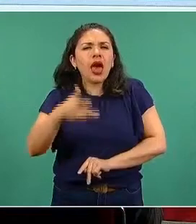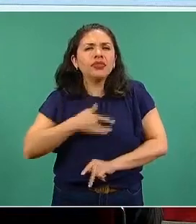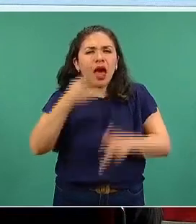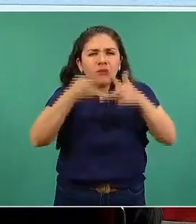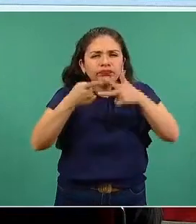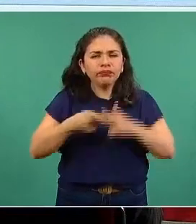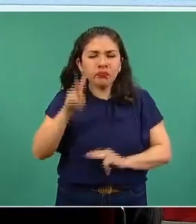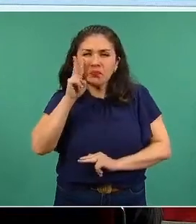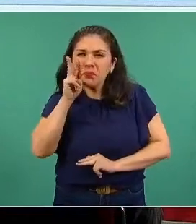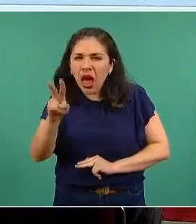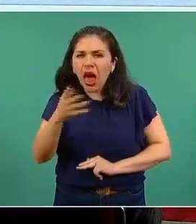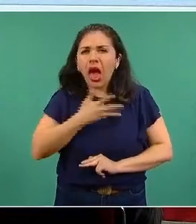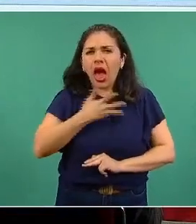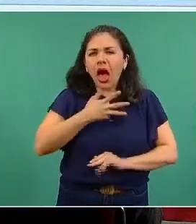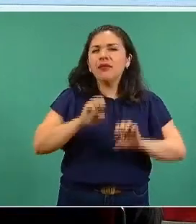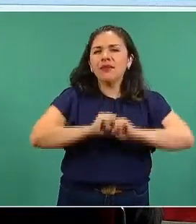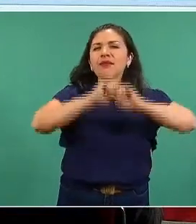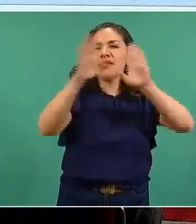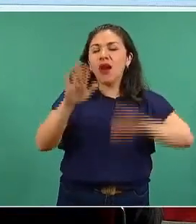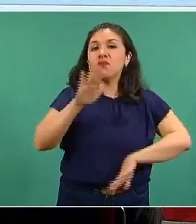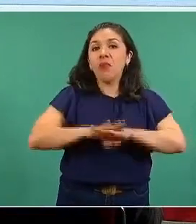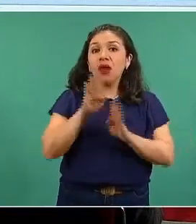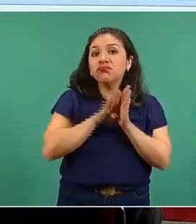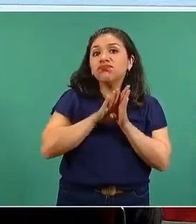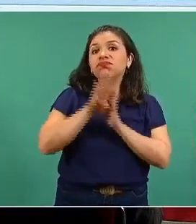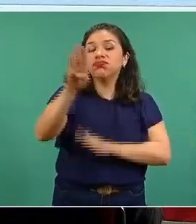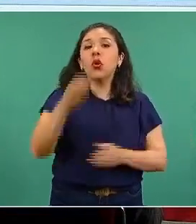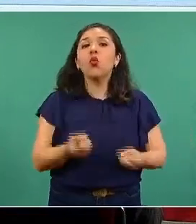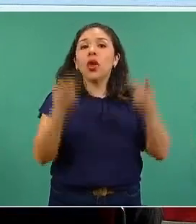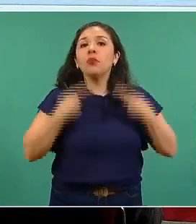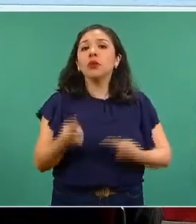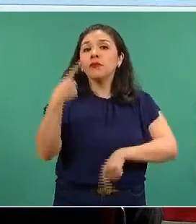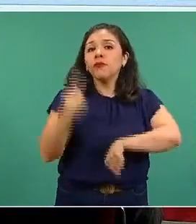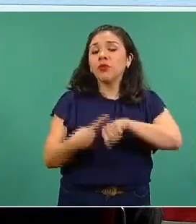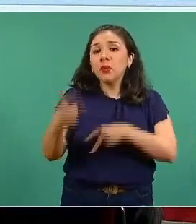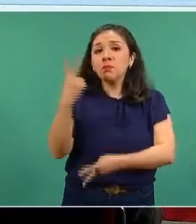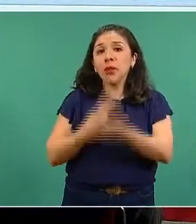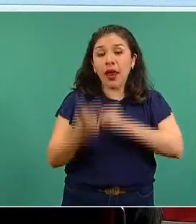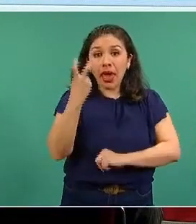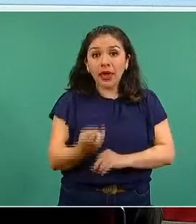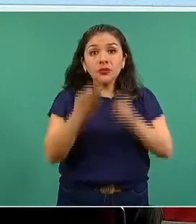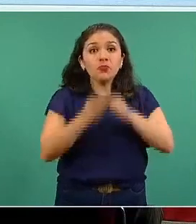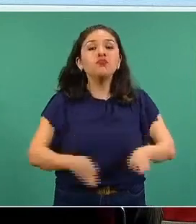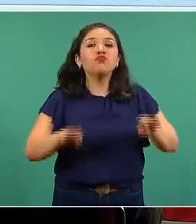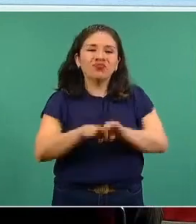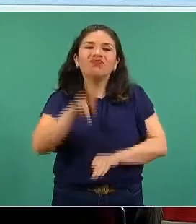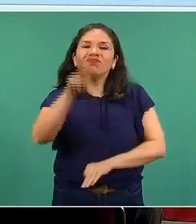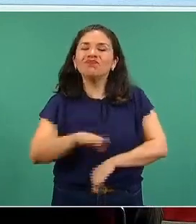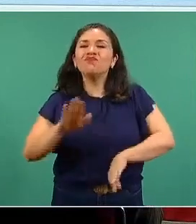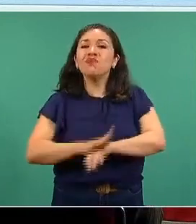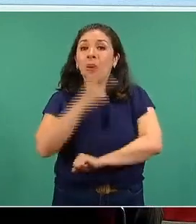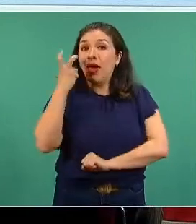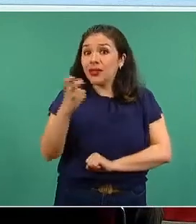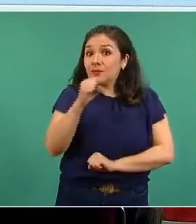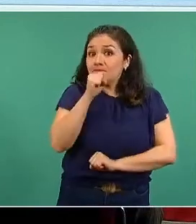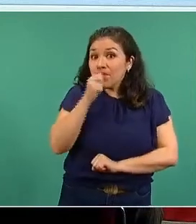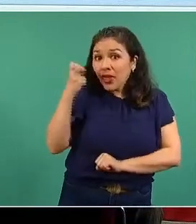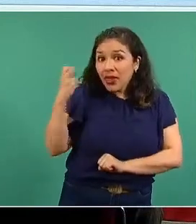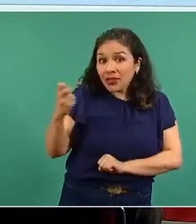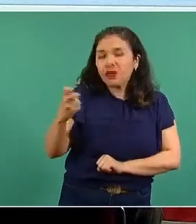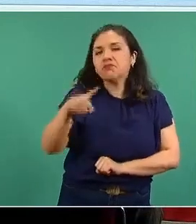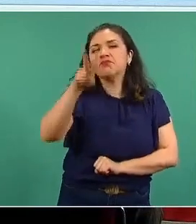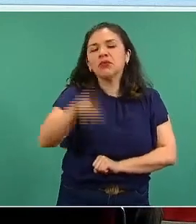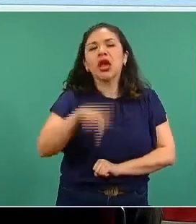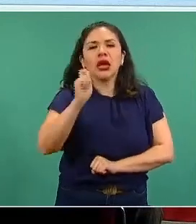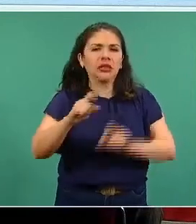donde nosotros vemos un claro ascenso en el número de casos. Esto es importante porque esta gráfica, si bien